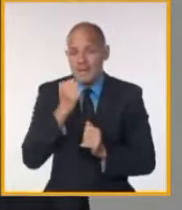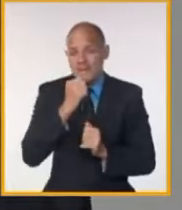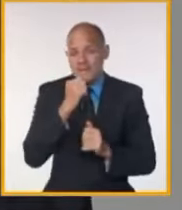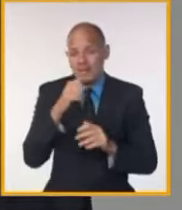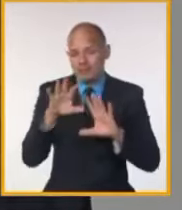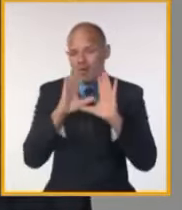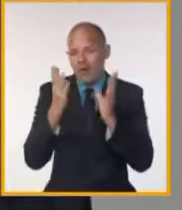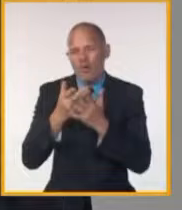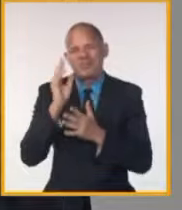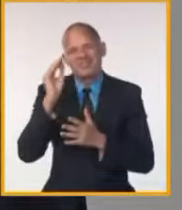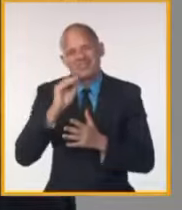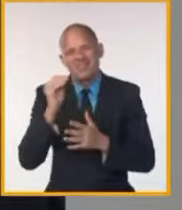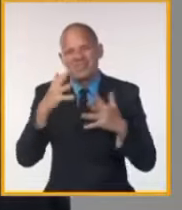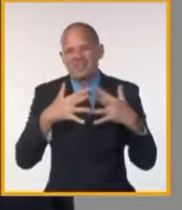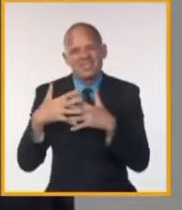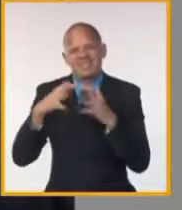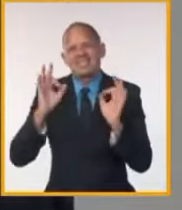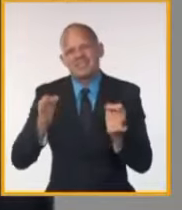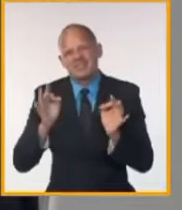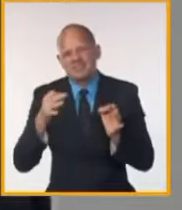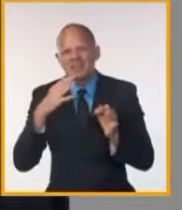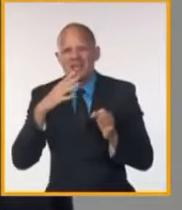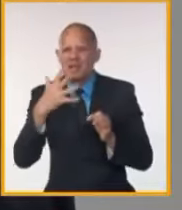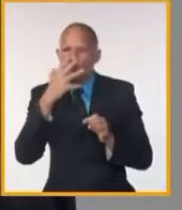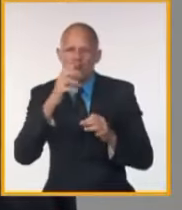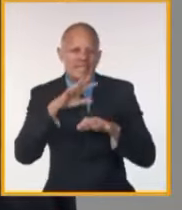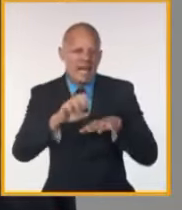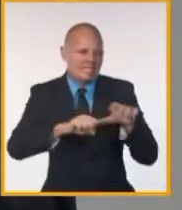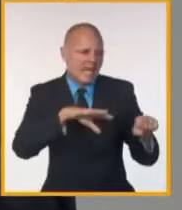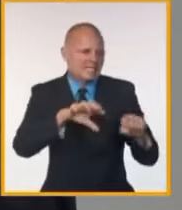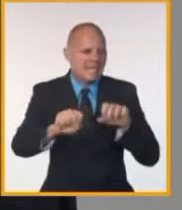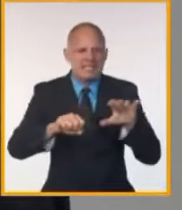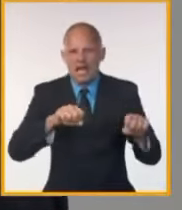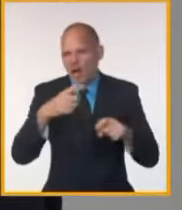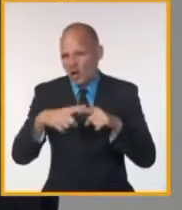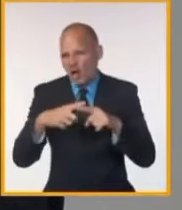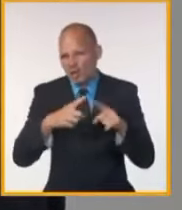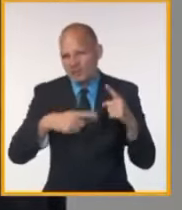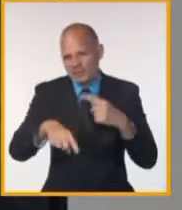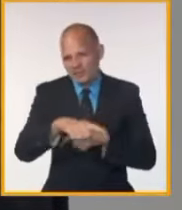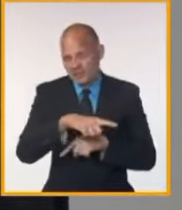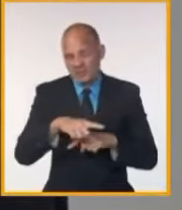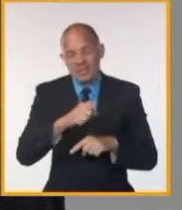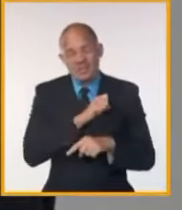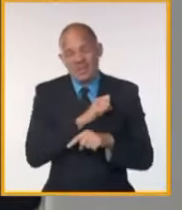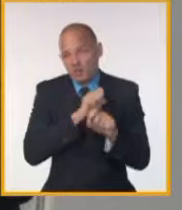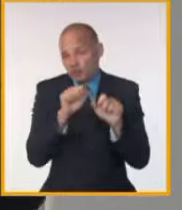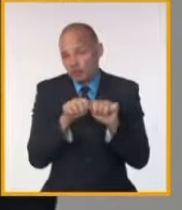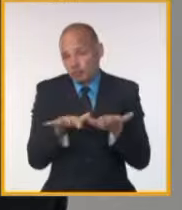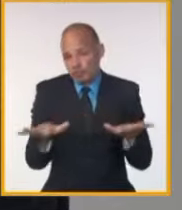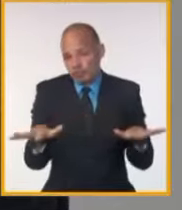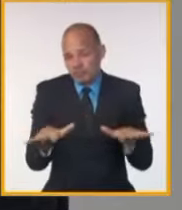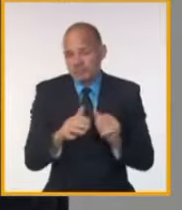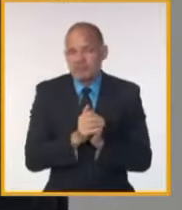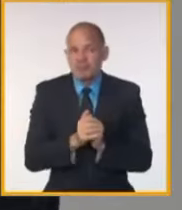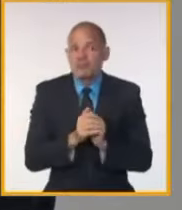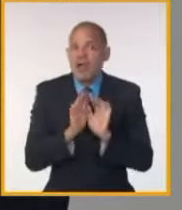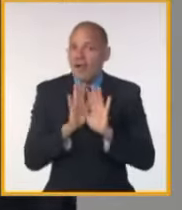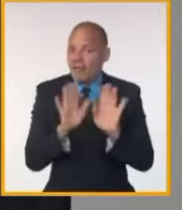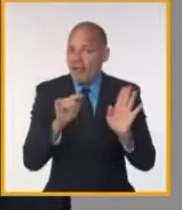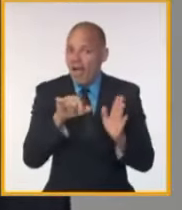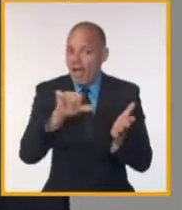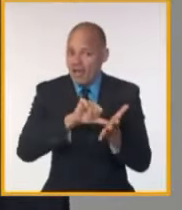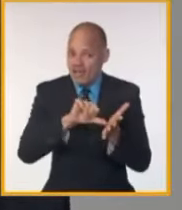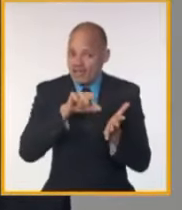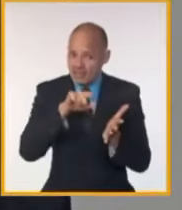apetitos expansionistas y la posición geopolítica de Iran cobró importancia y no solamente ha expresado la